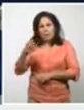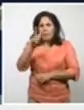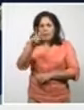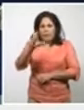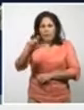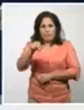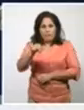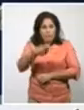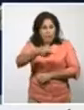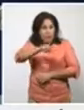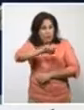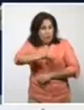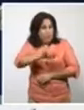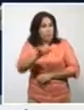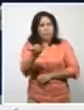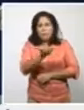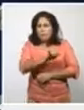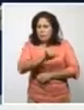de ayer,